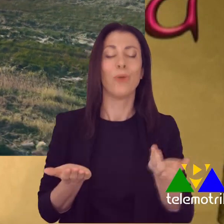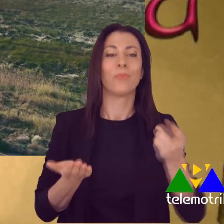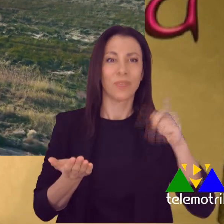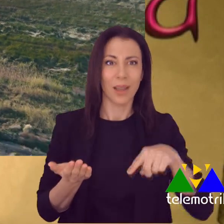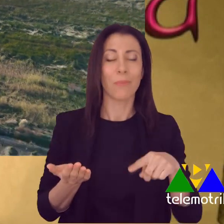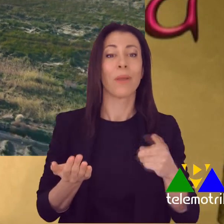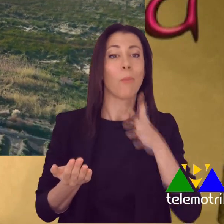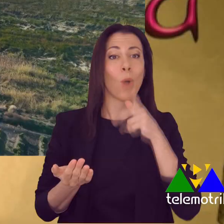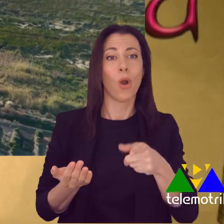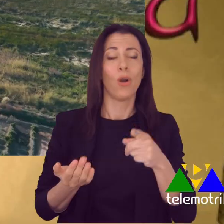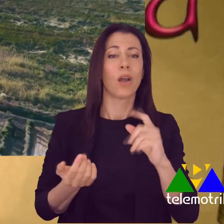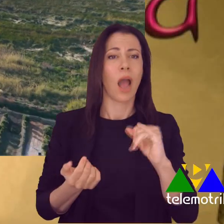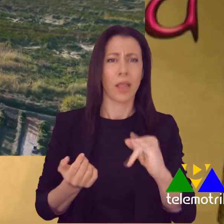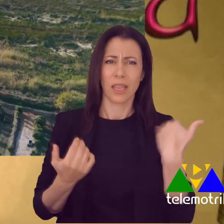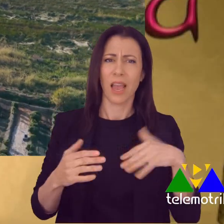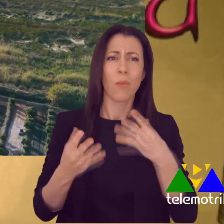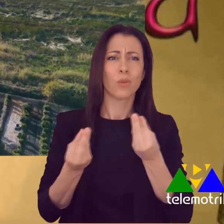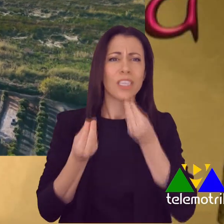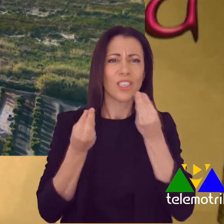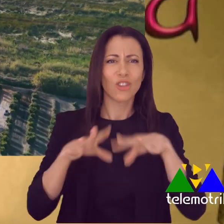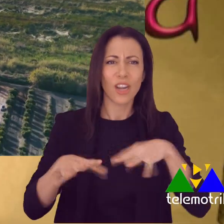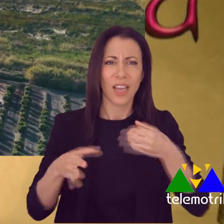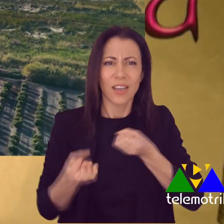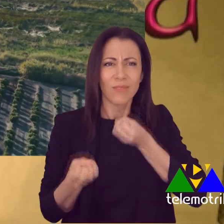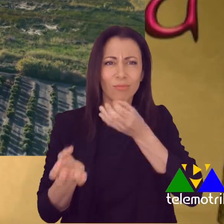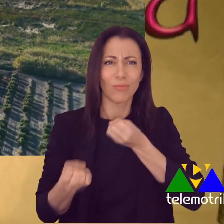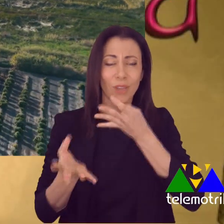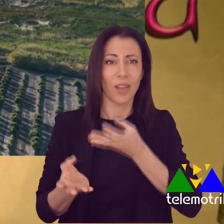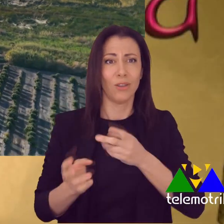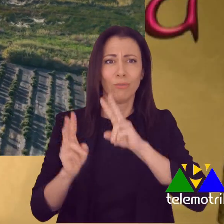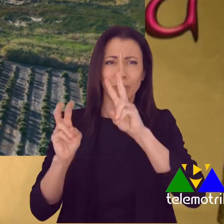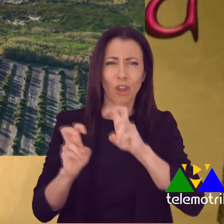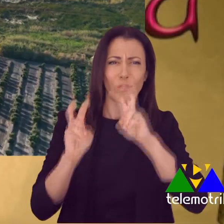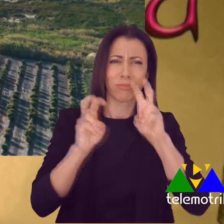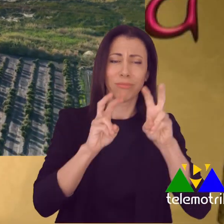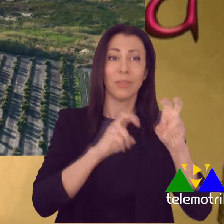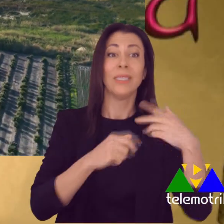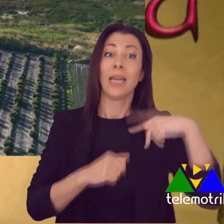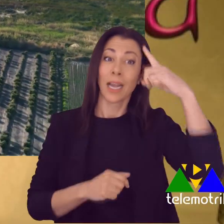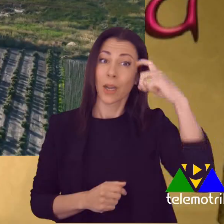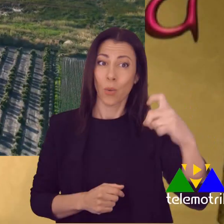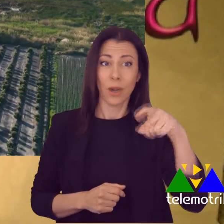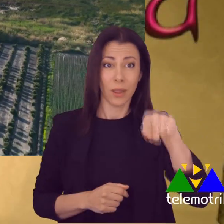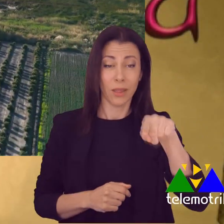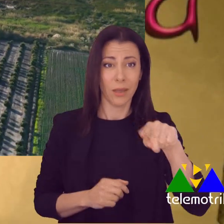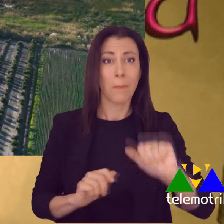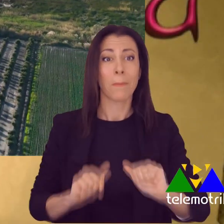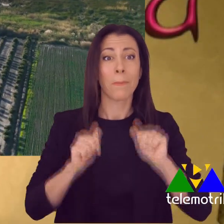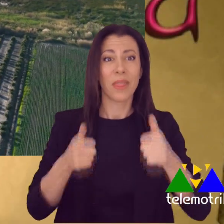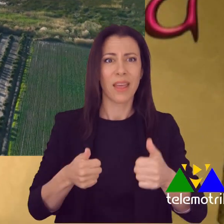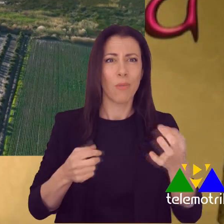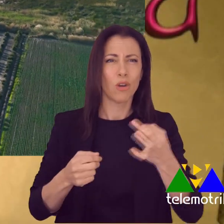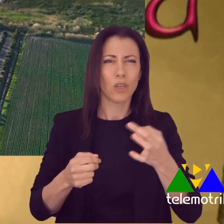tiempo, puesto que han sido muchas ya las historias que les venimos contando episodio a episodio. Ya recuerden ustedes que empezábamos en la